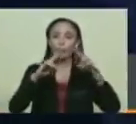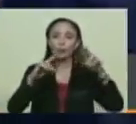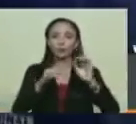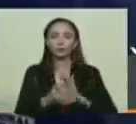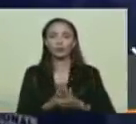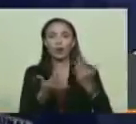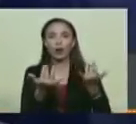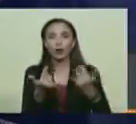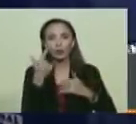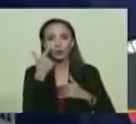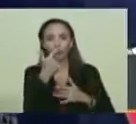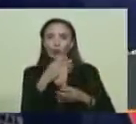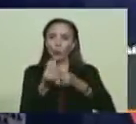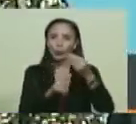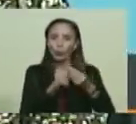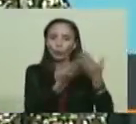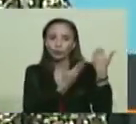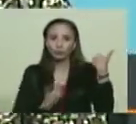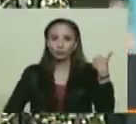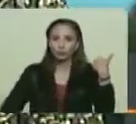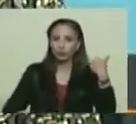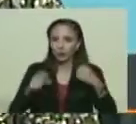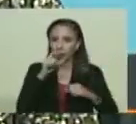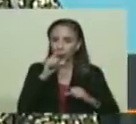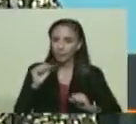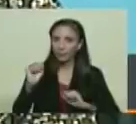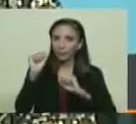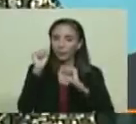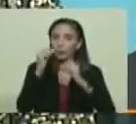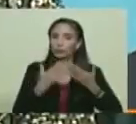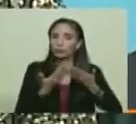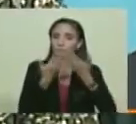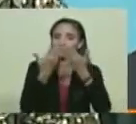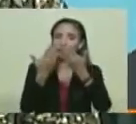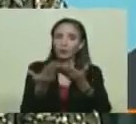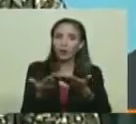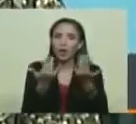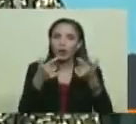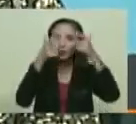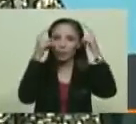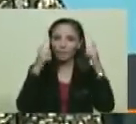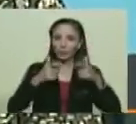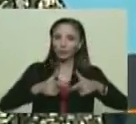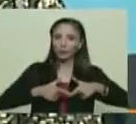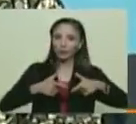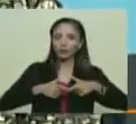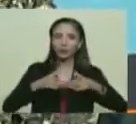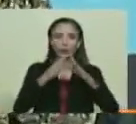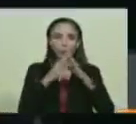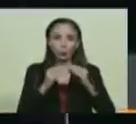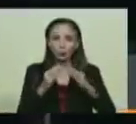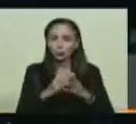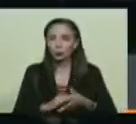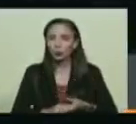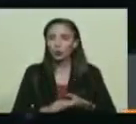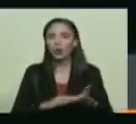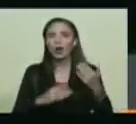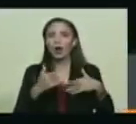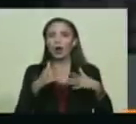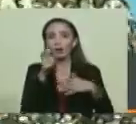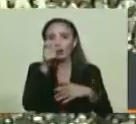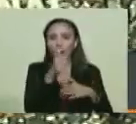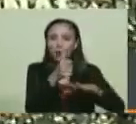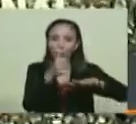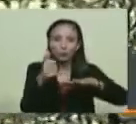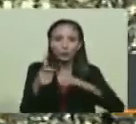En este momento, la máxima autoridad del país impone las condecoraciones, hace la imposición de condecoraciones a los